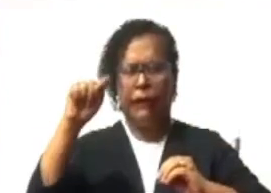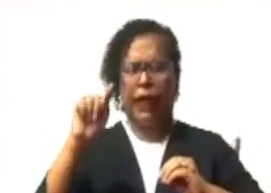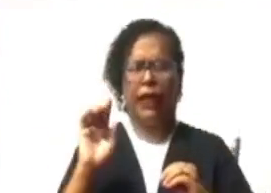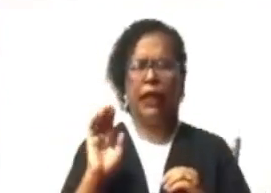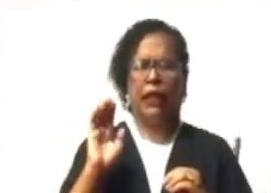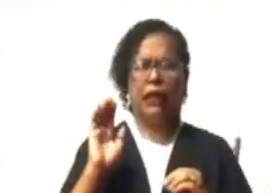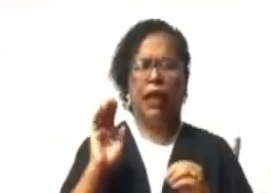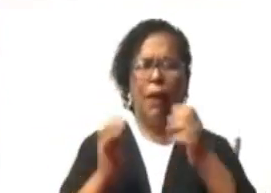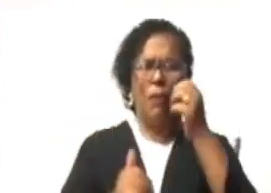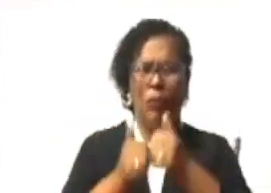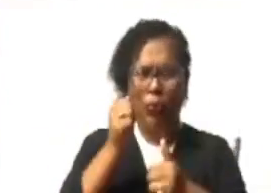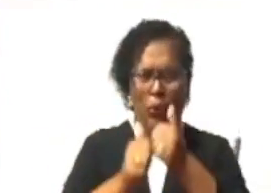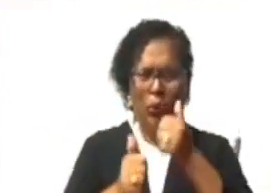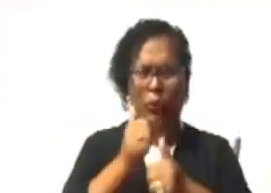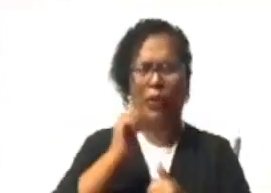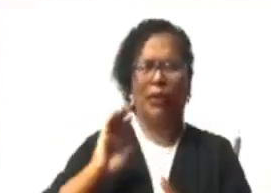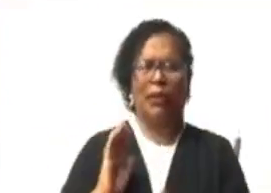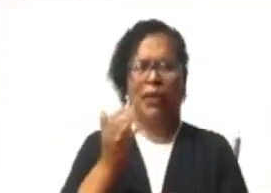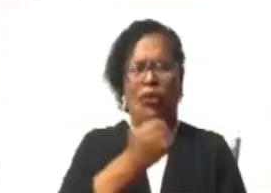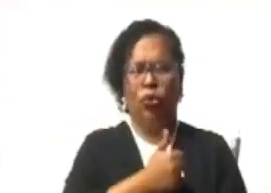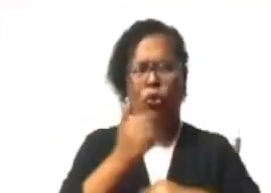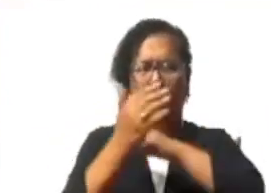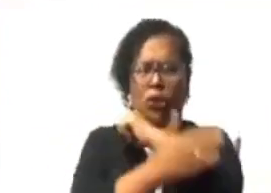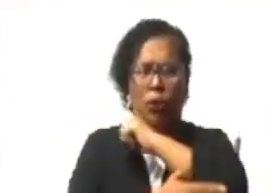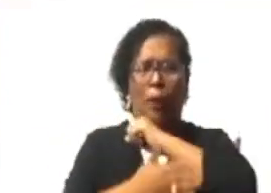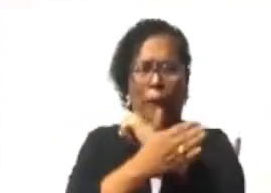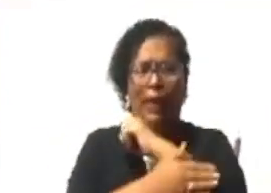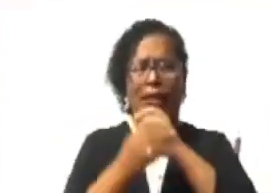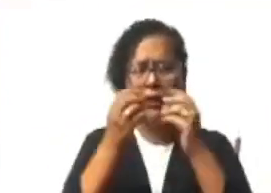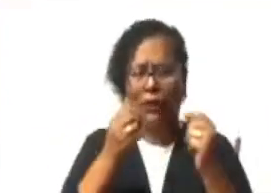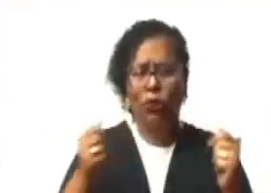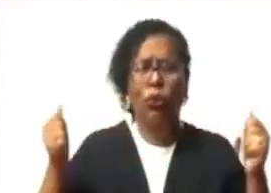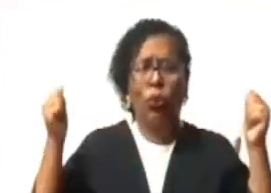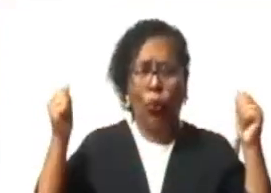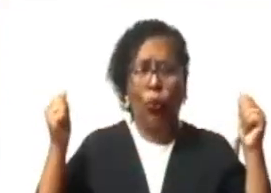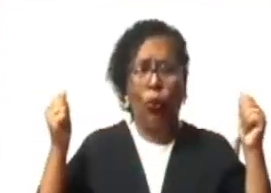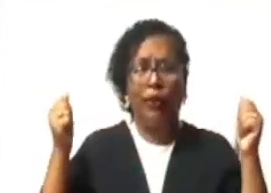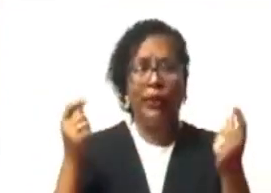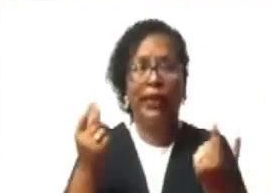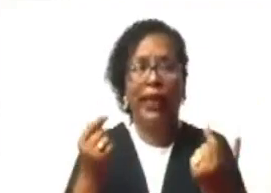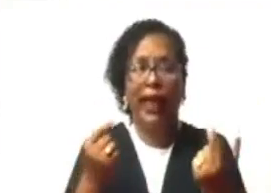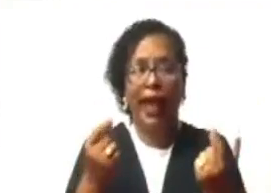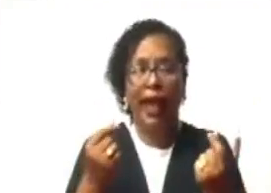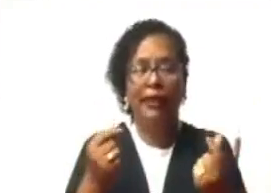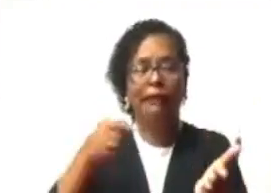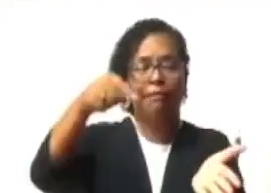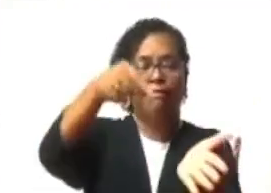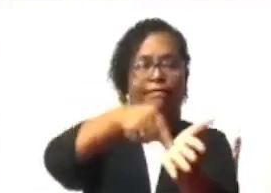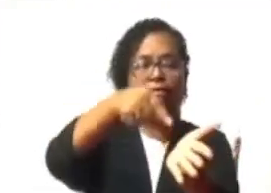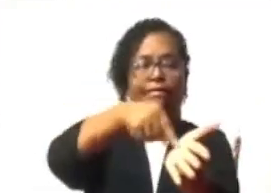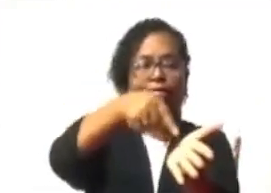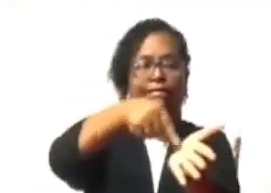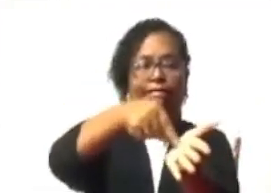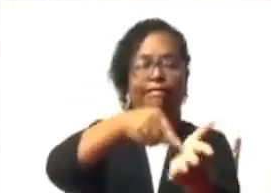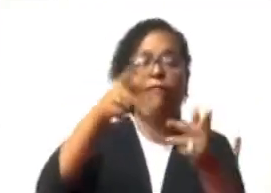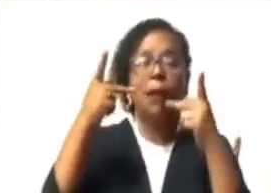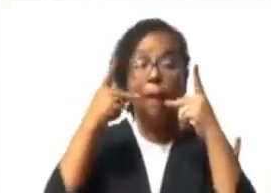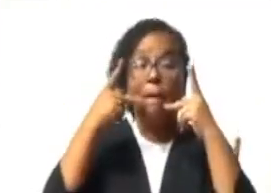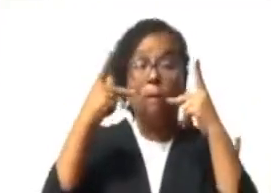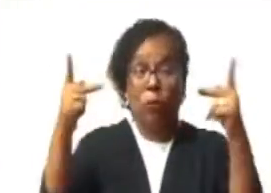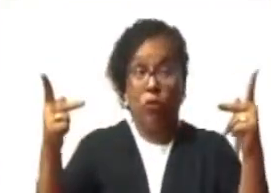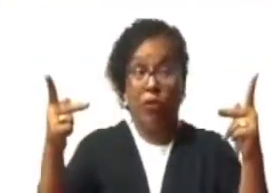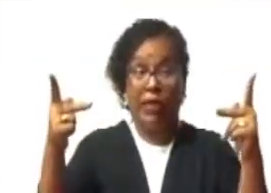nuestro país, lo que hace es incrementar la deuda pública, la deuda del